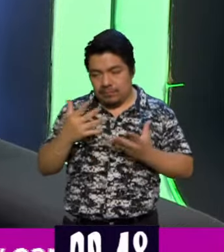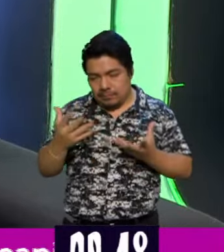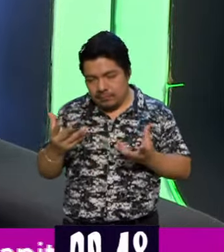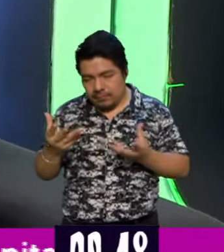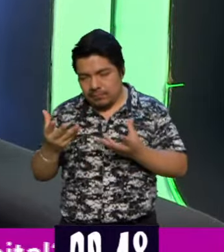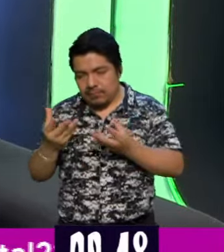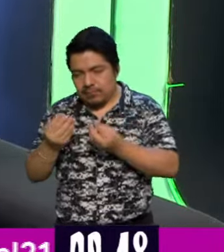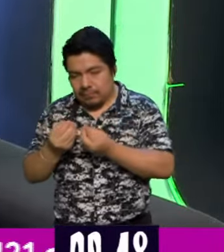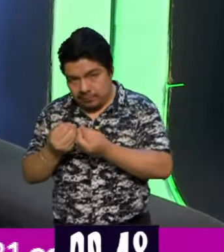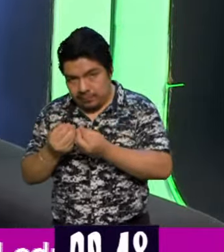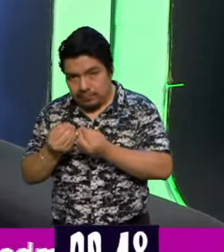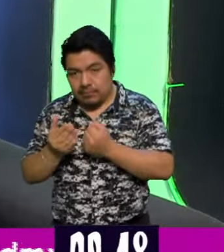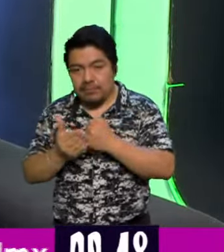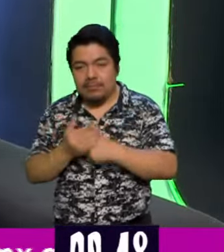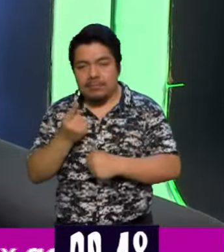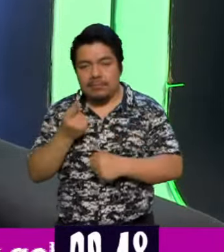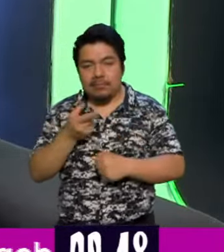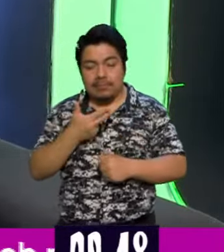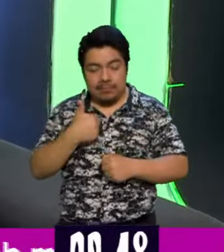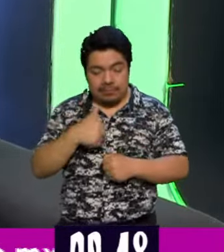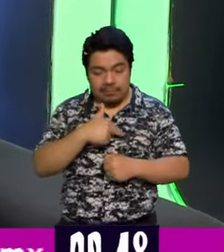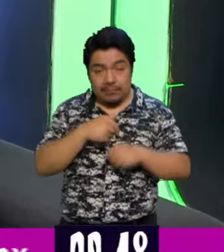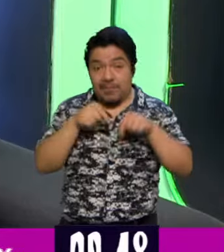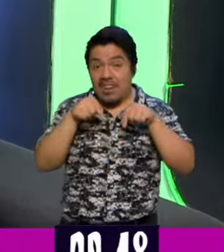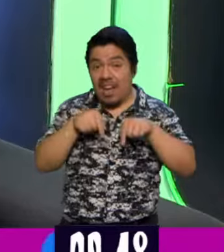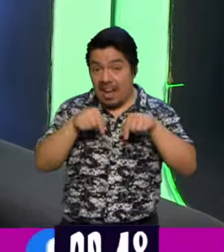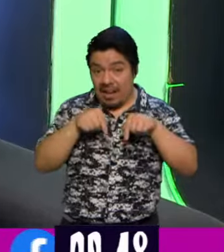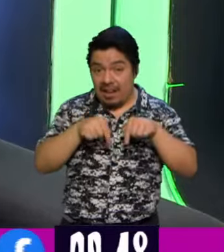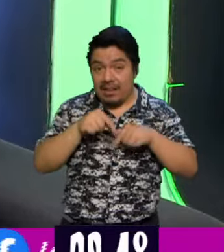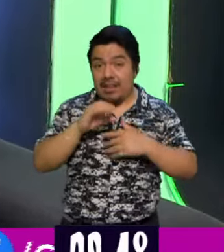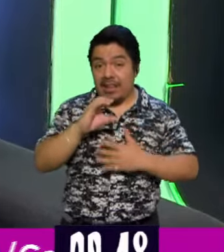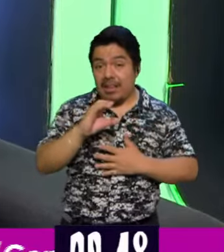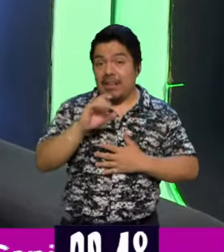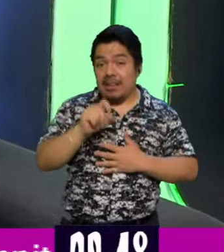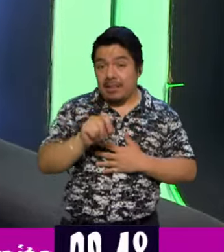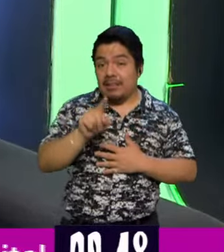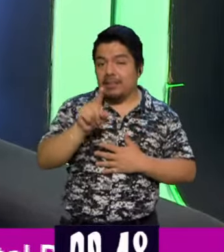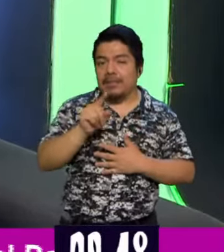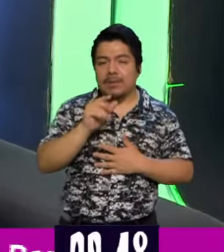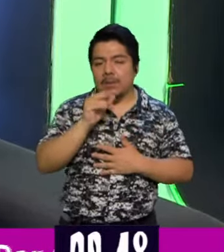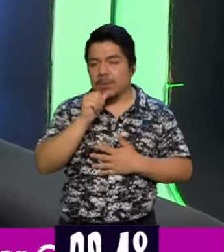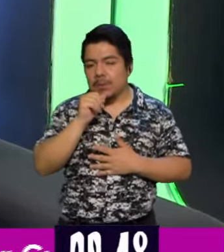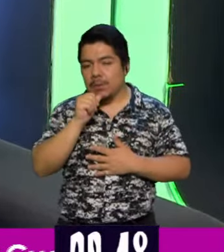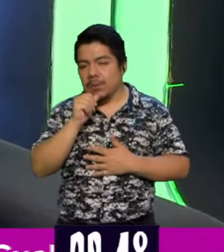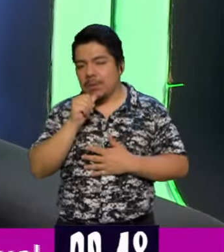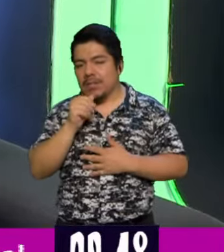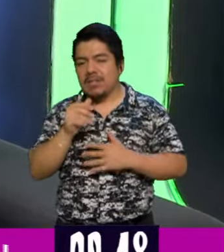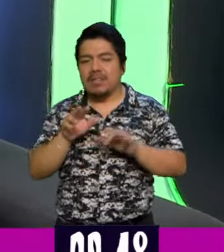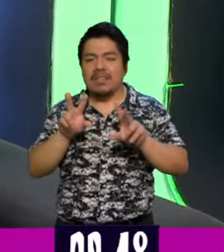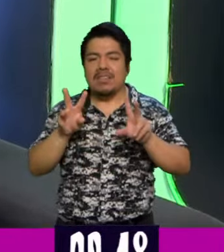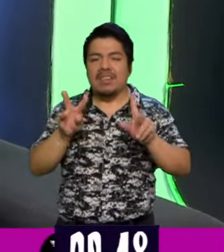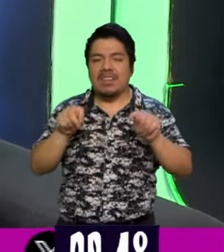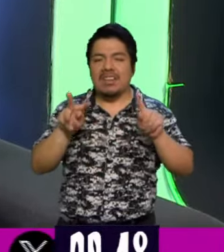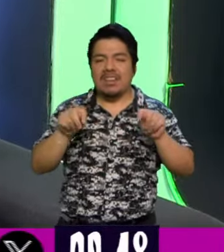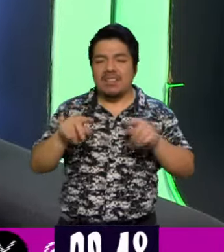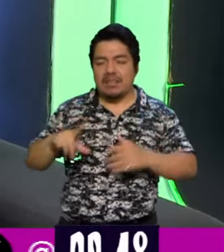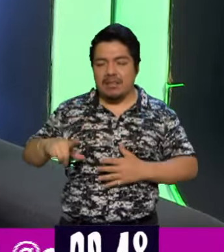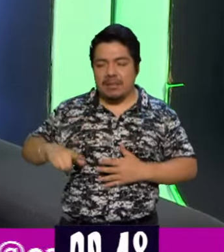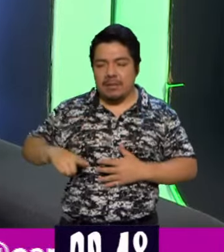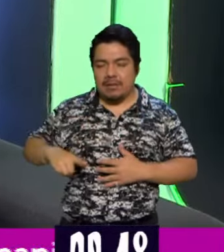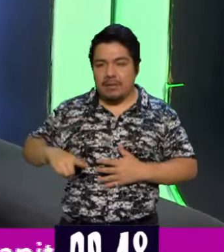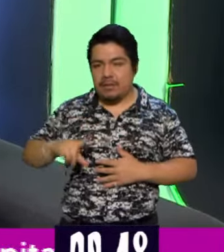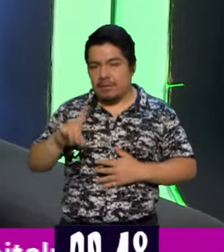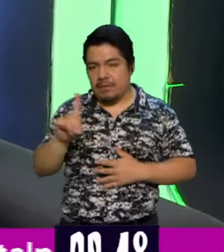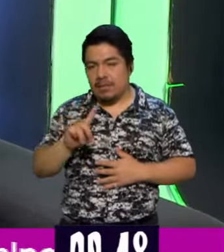porque nosotros, sobre todo en este canal, claro, no ejercemos una posición de televisión de gobierno, sino